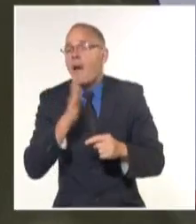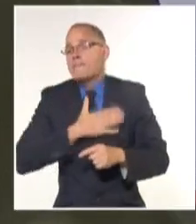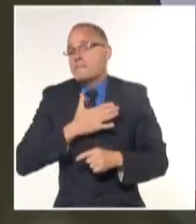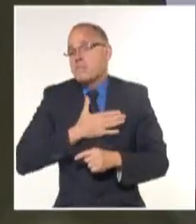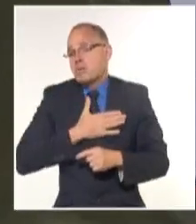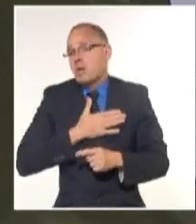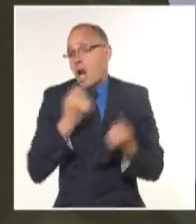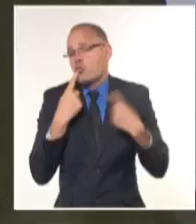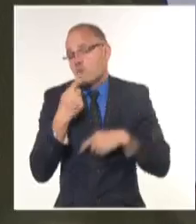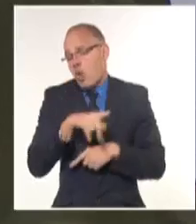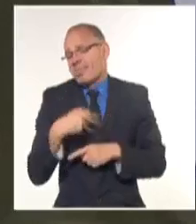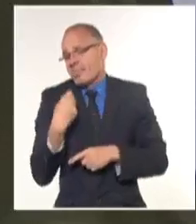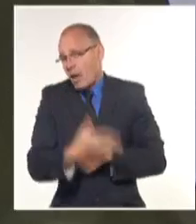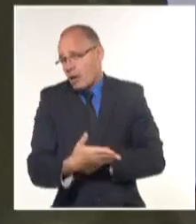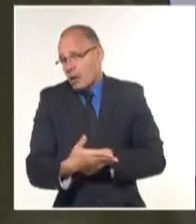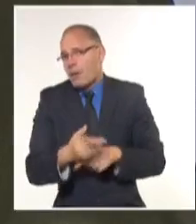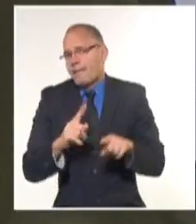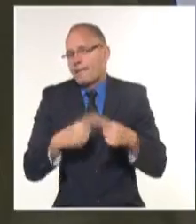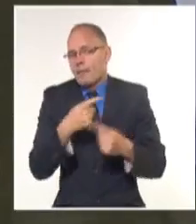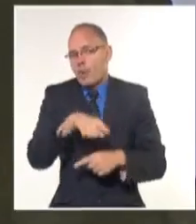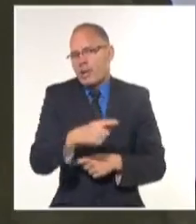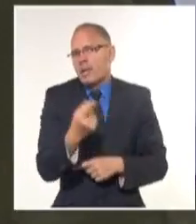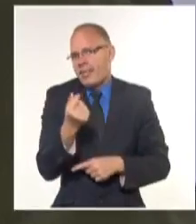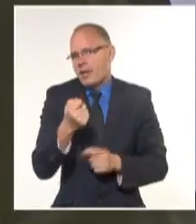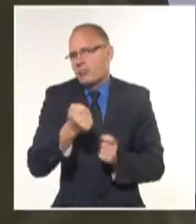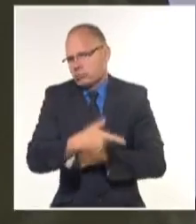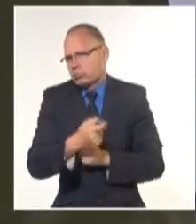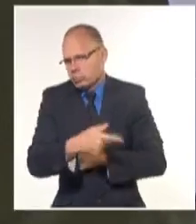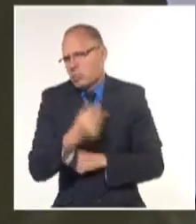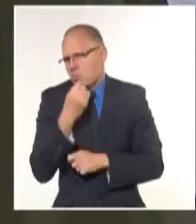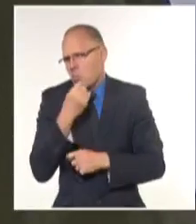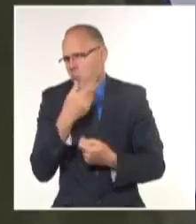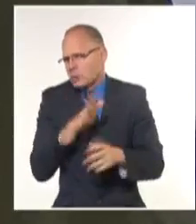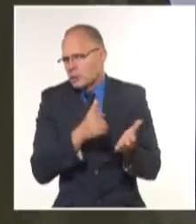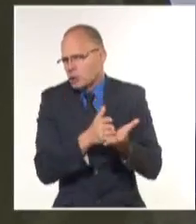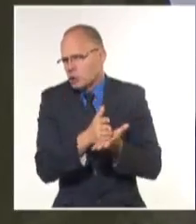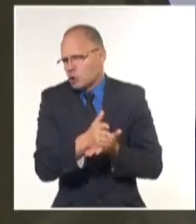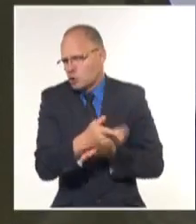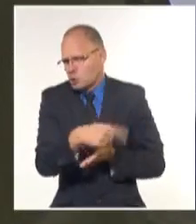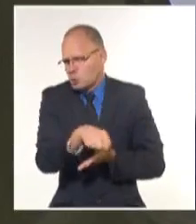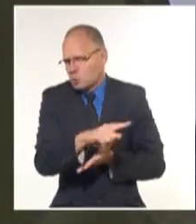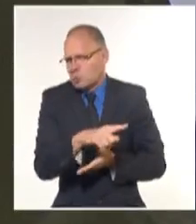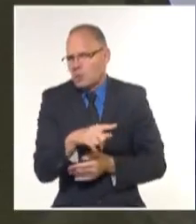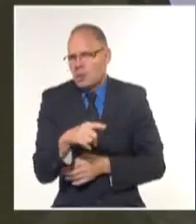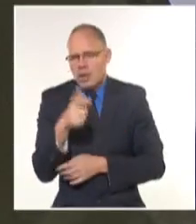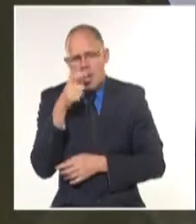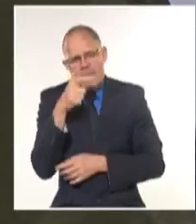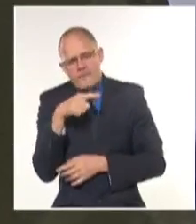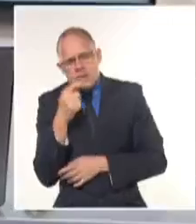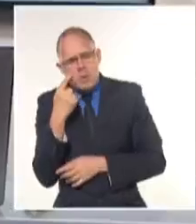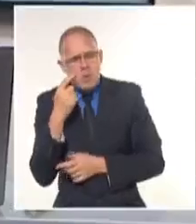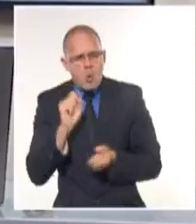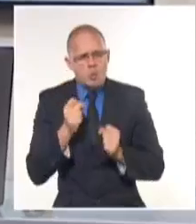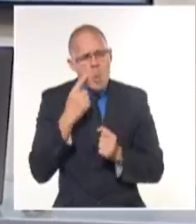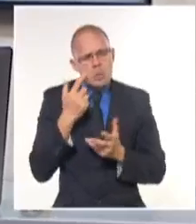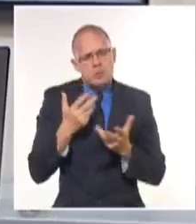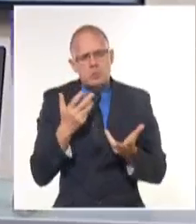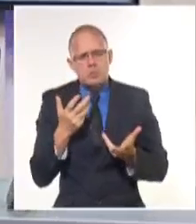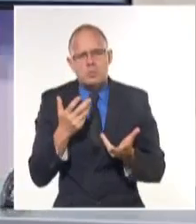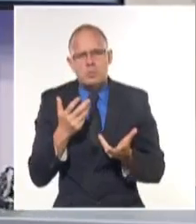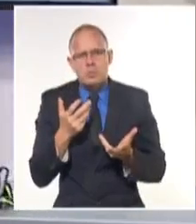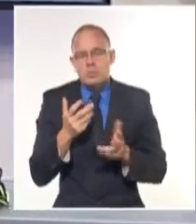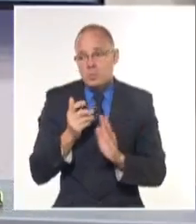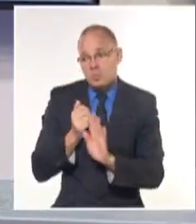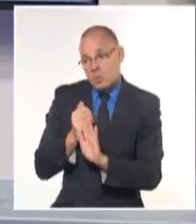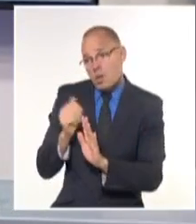de poder tener dinero líquido, dinero en efectivo, y ha continuado visualizándose algunos de esos elementos. Y bueno, la cuestión del presupuesto,